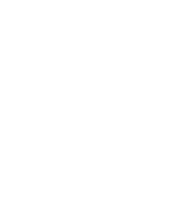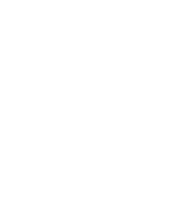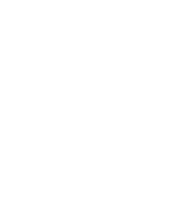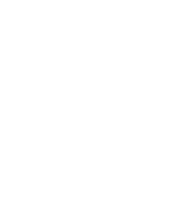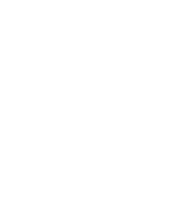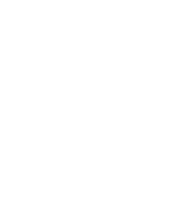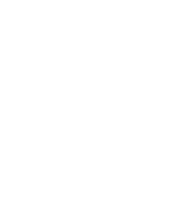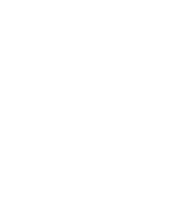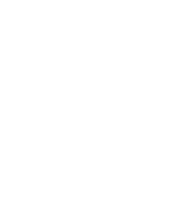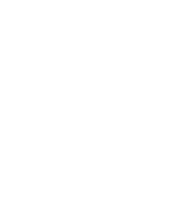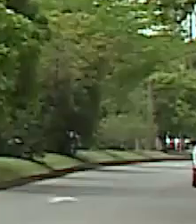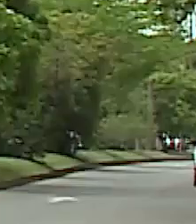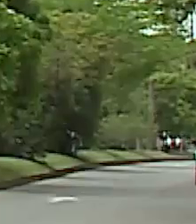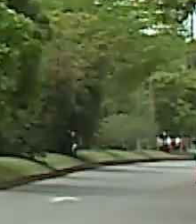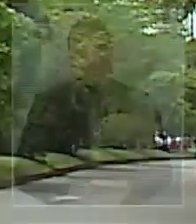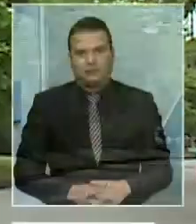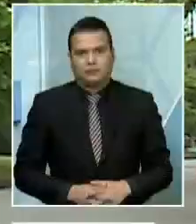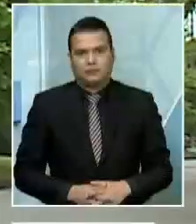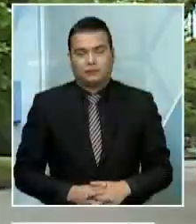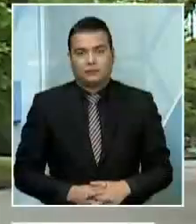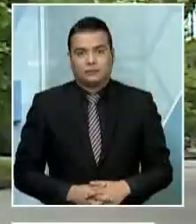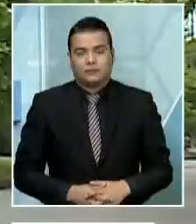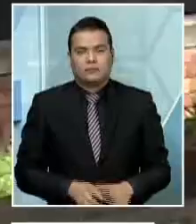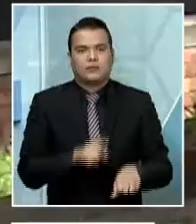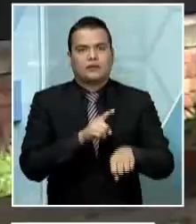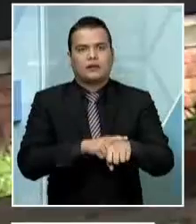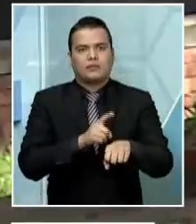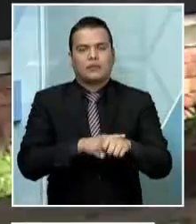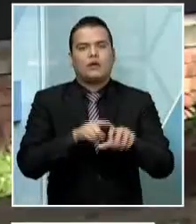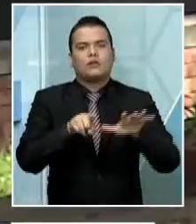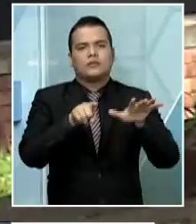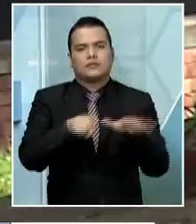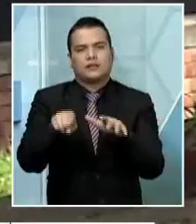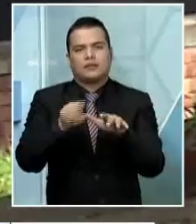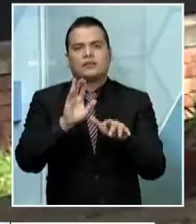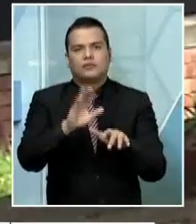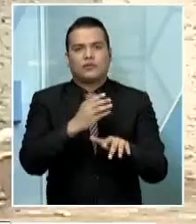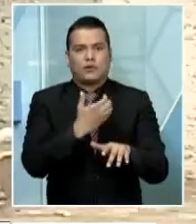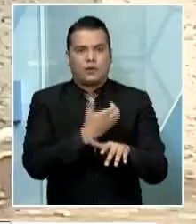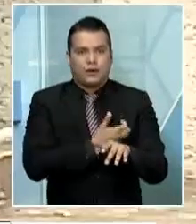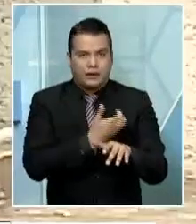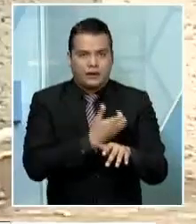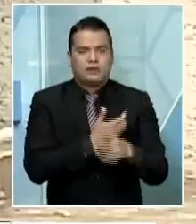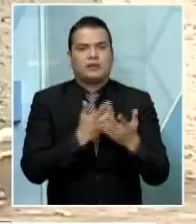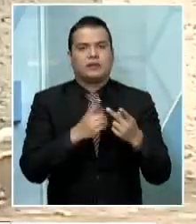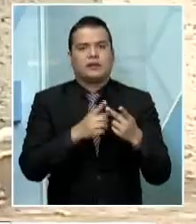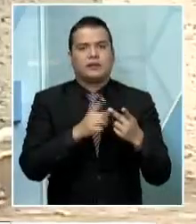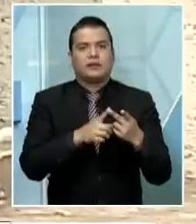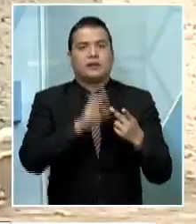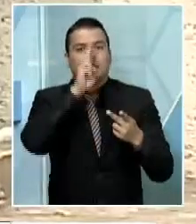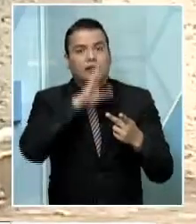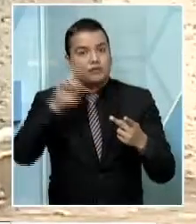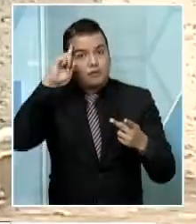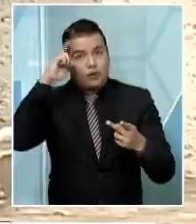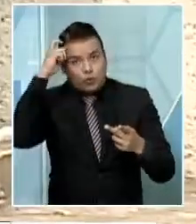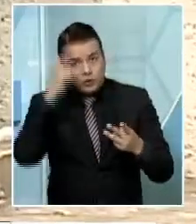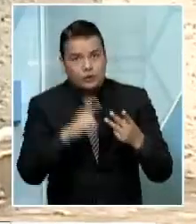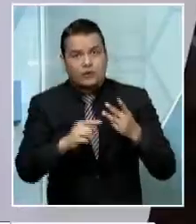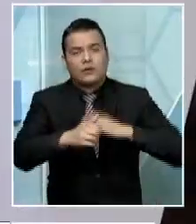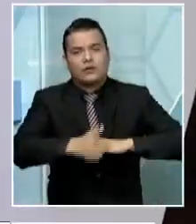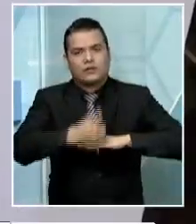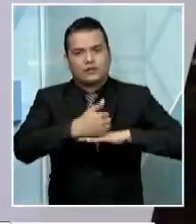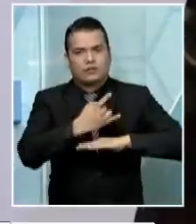317-639-3940 o en nuestras redes sociales. Por más de 6 meses, el Gobierno Nacional, las alcaldías, rectores de universidades y centros de educación para el